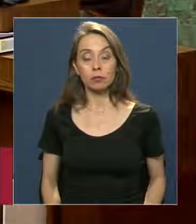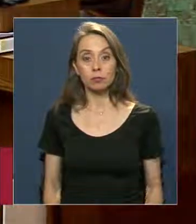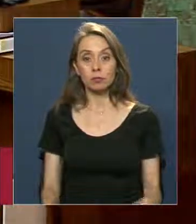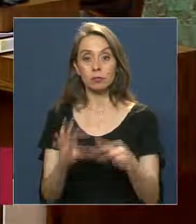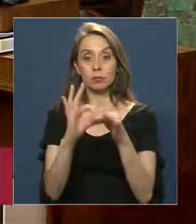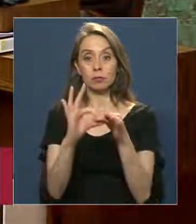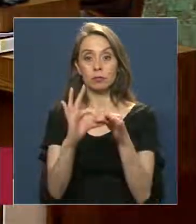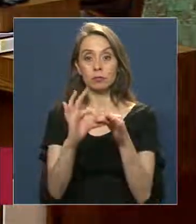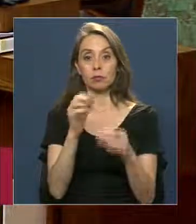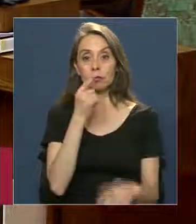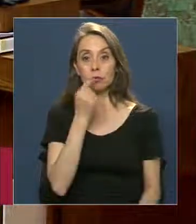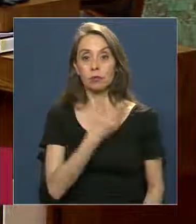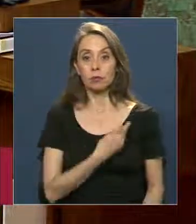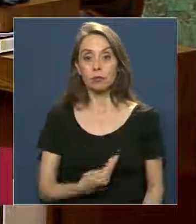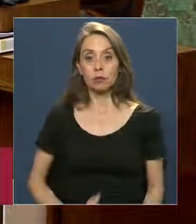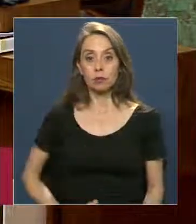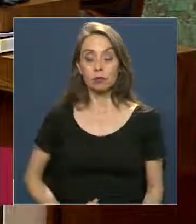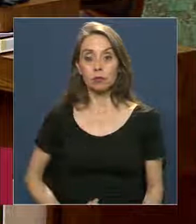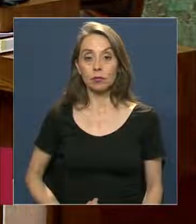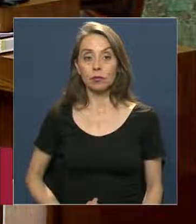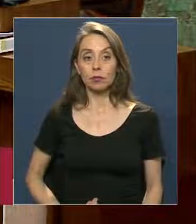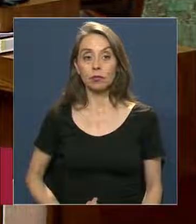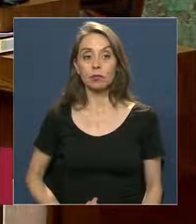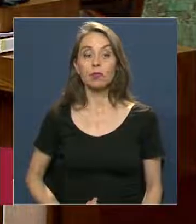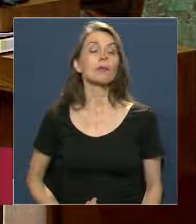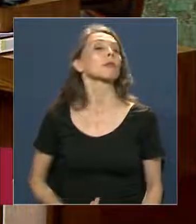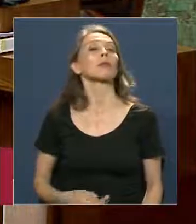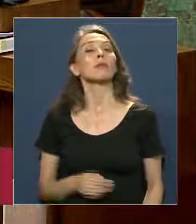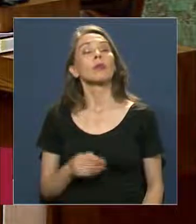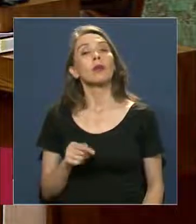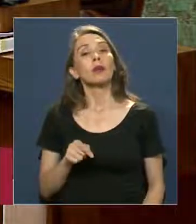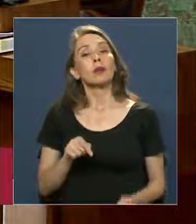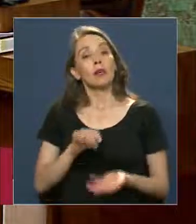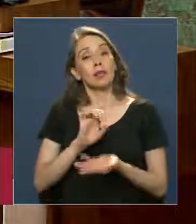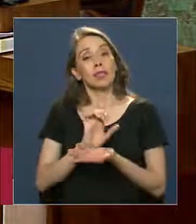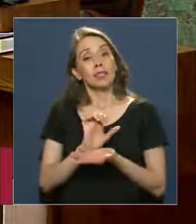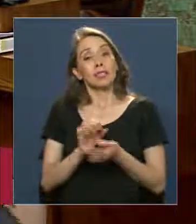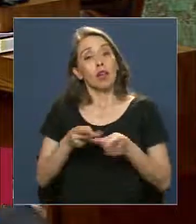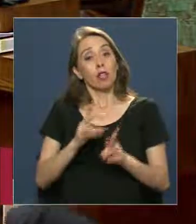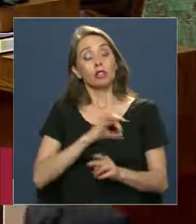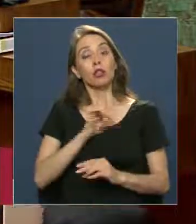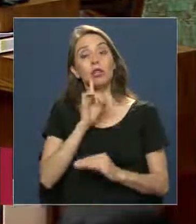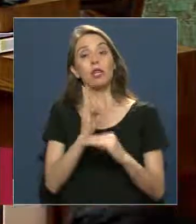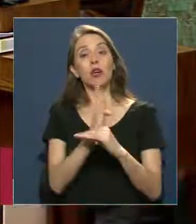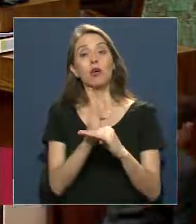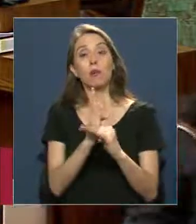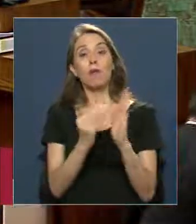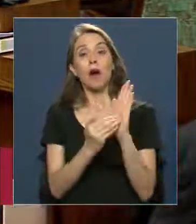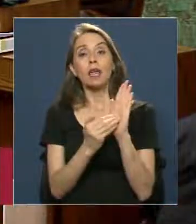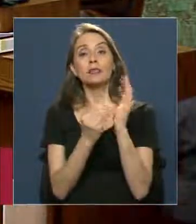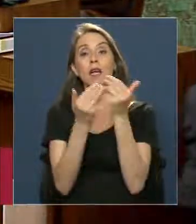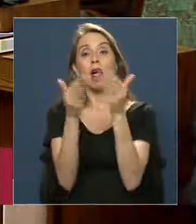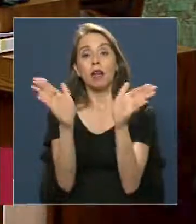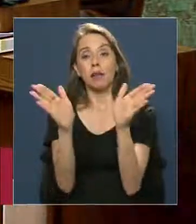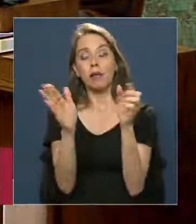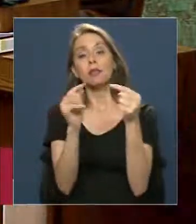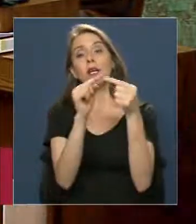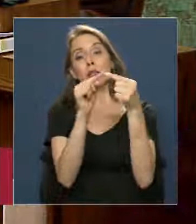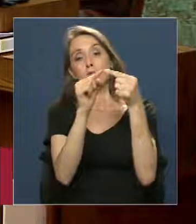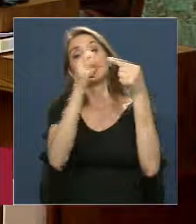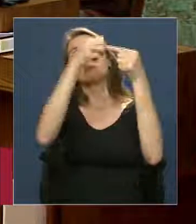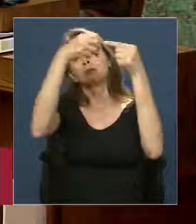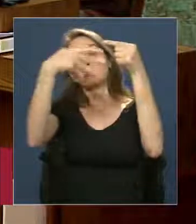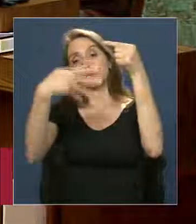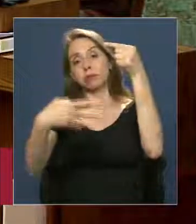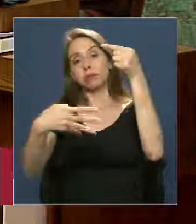Gracias, presidente. La libertad es uno de los valores que funda nuestro Estado de Derecho. Desde este valor se desprenden una serie de